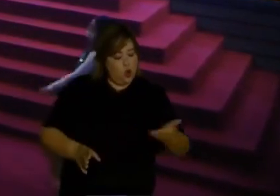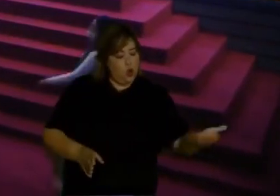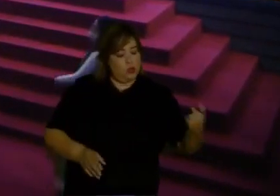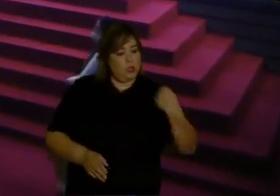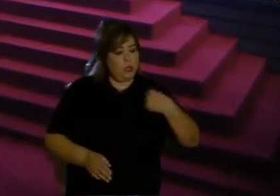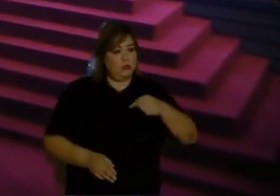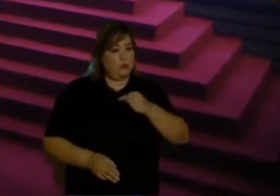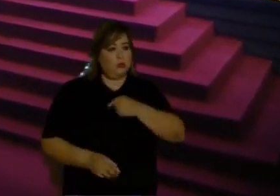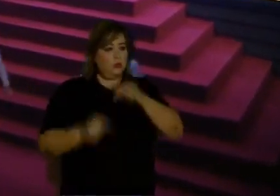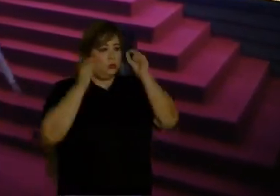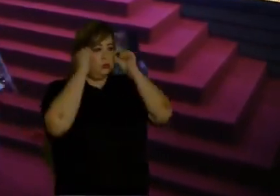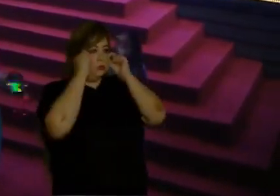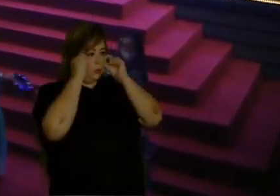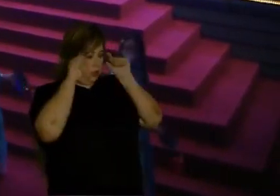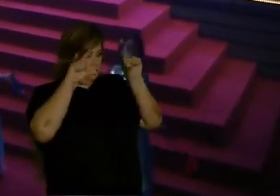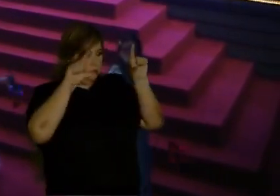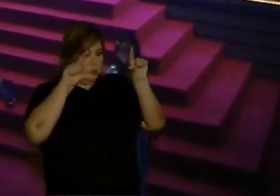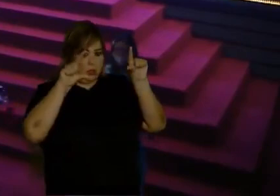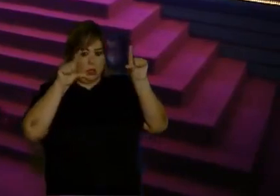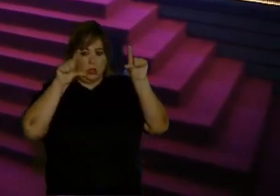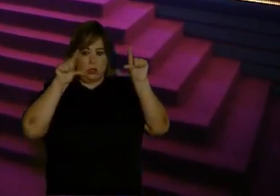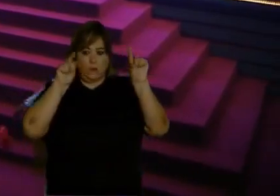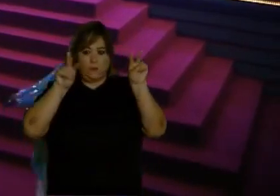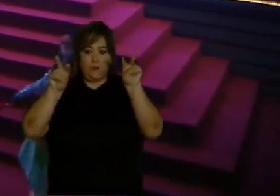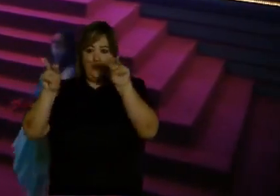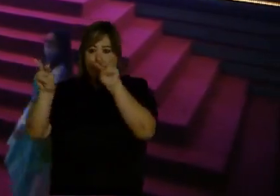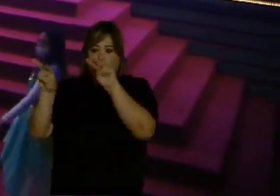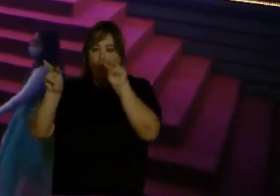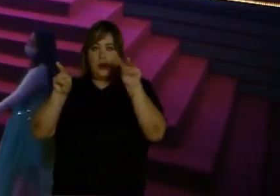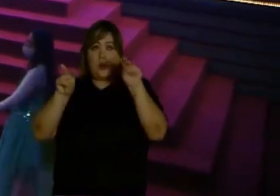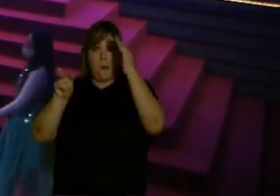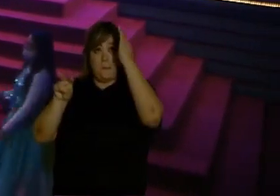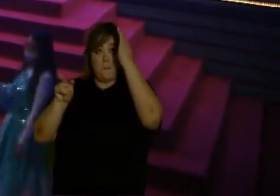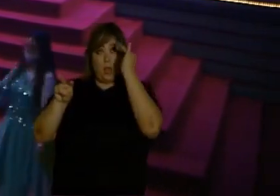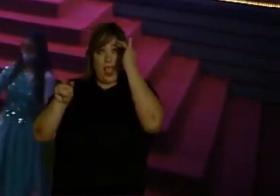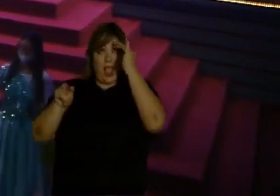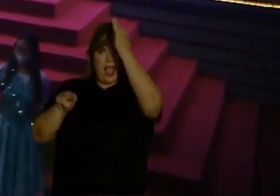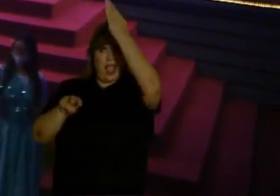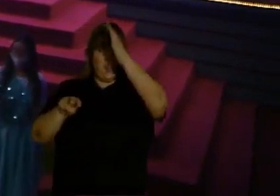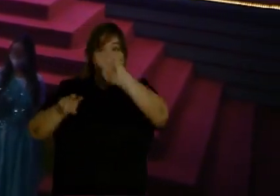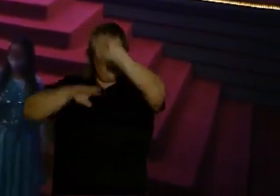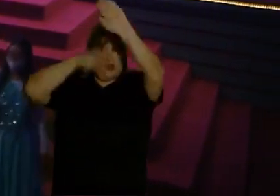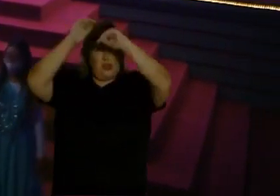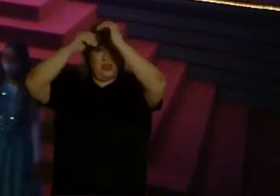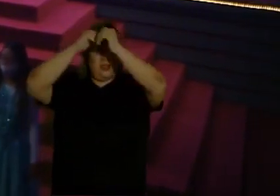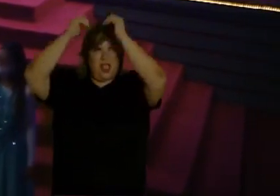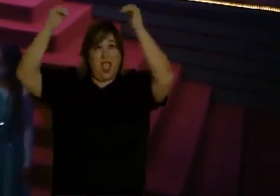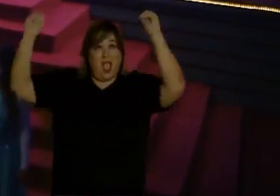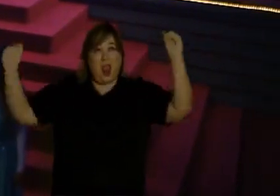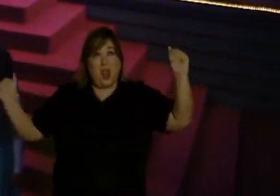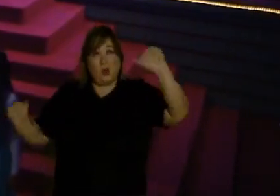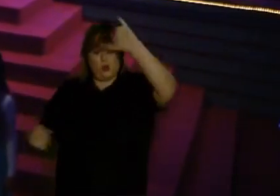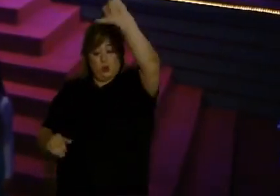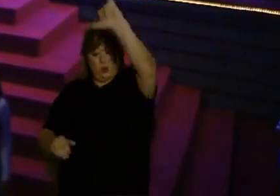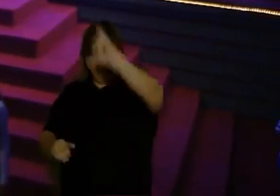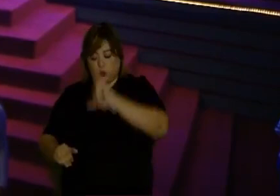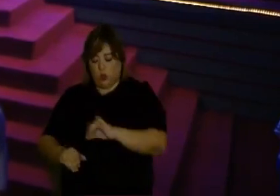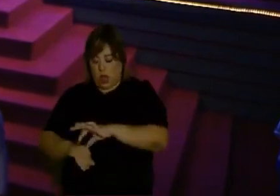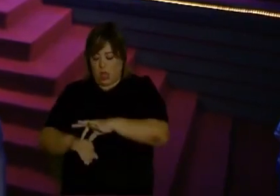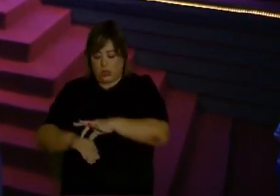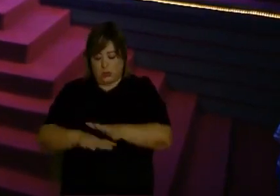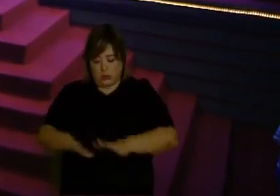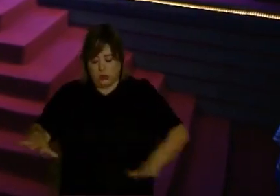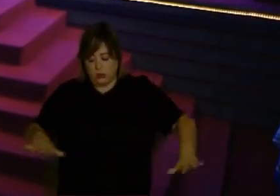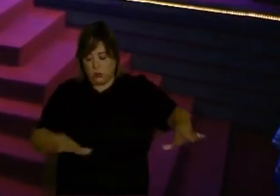asombrados. Asombrados. Dios sigue siendo Dios en el cielo y Dios en la tierra. Dios de toda carne,